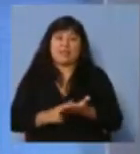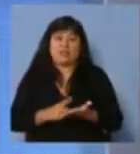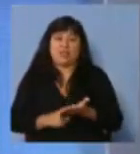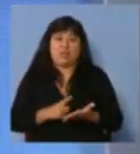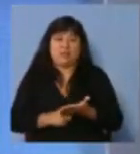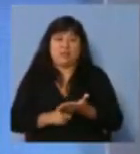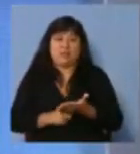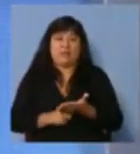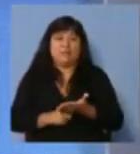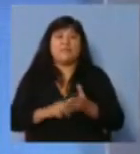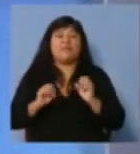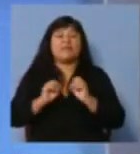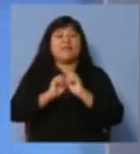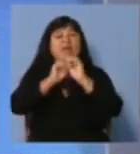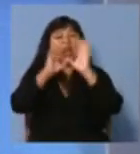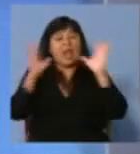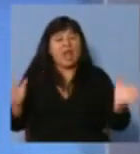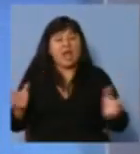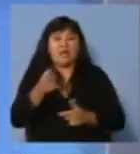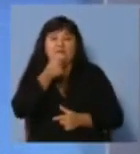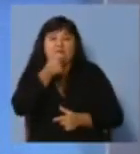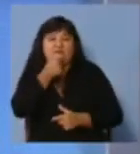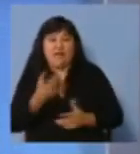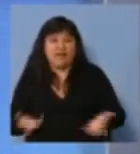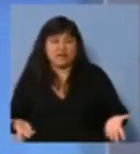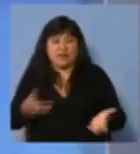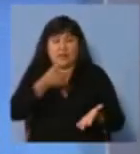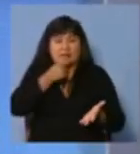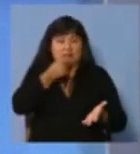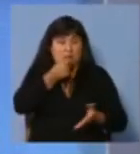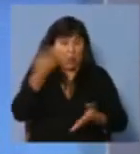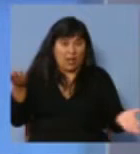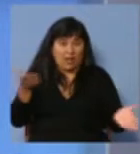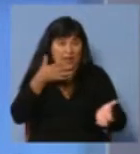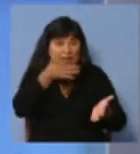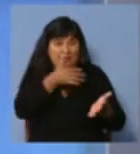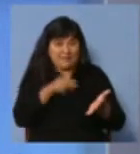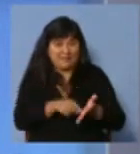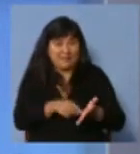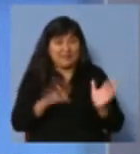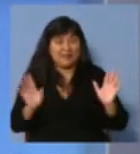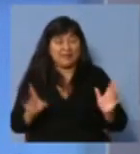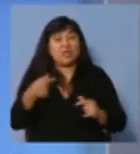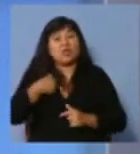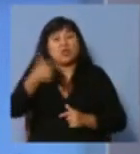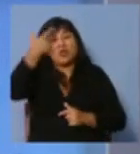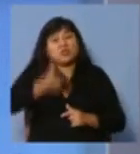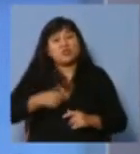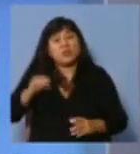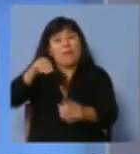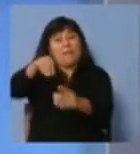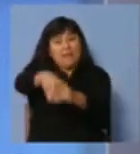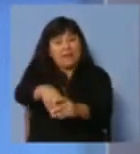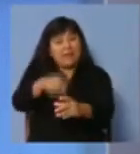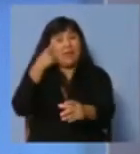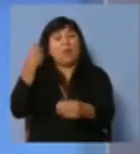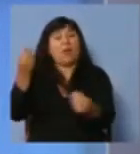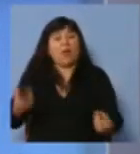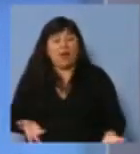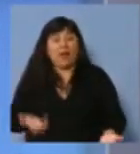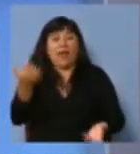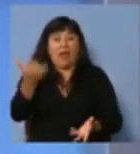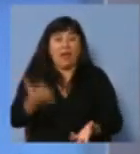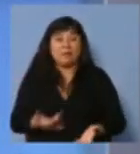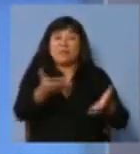fácil de interpretación entonces nosotros intervenimos porque hay una